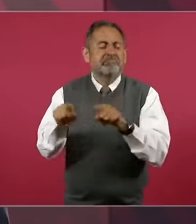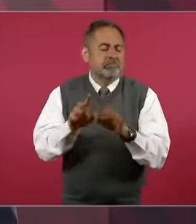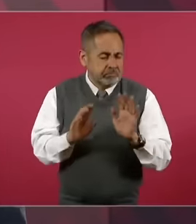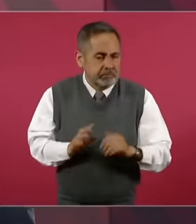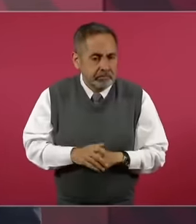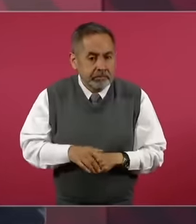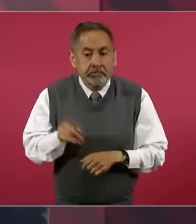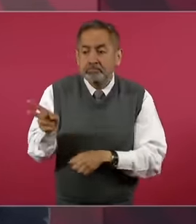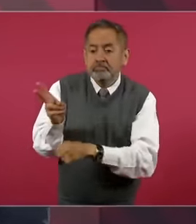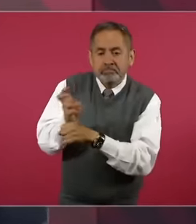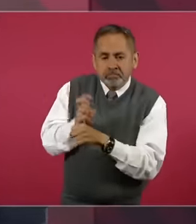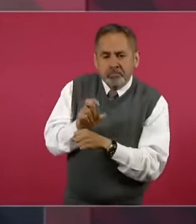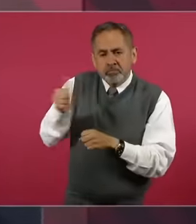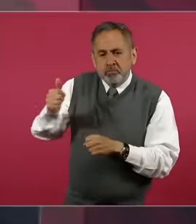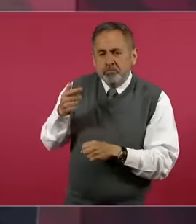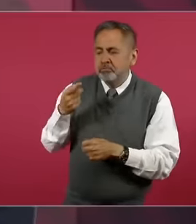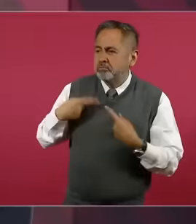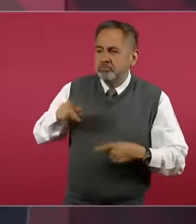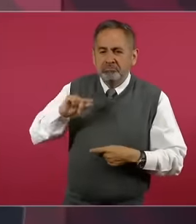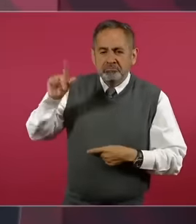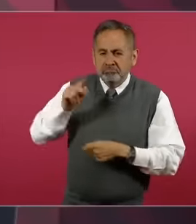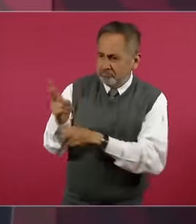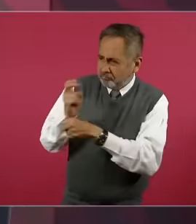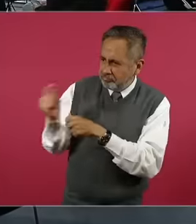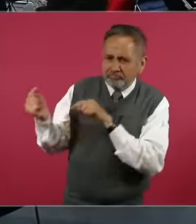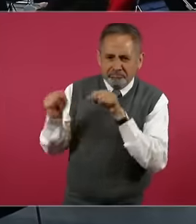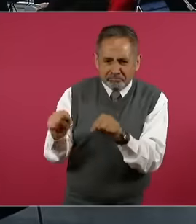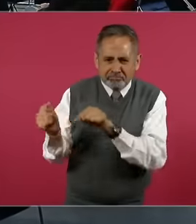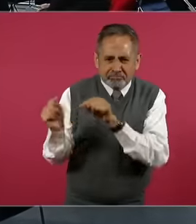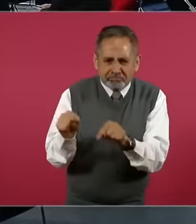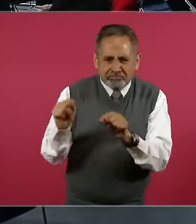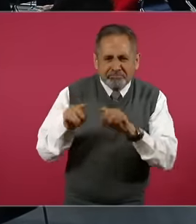invitó a otros artistas